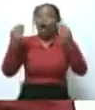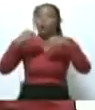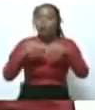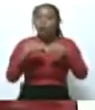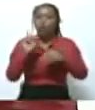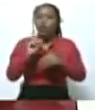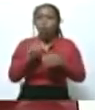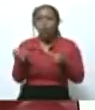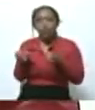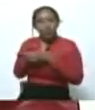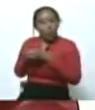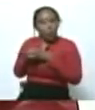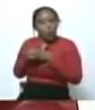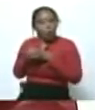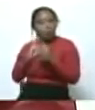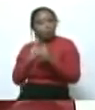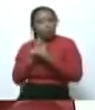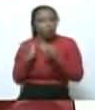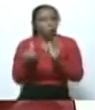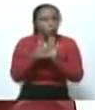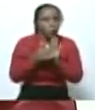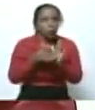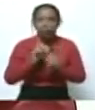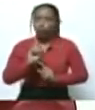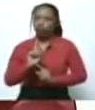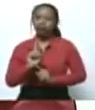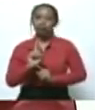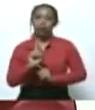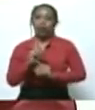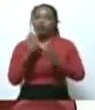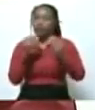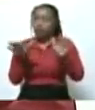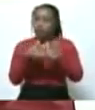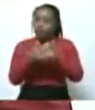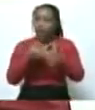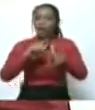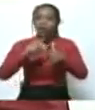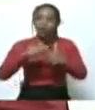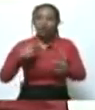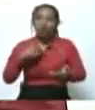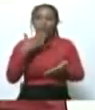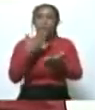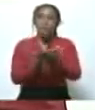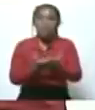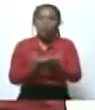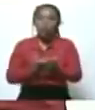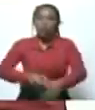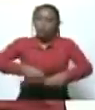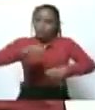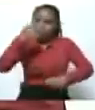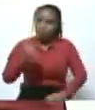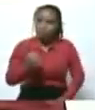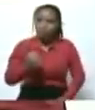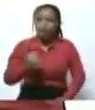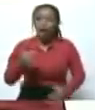grupito. Usted lo que está es limitado, muy limitado. Entonces yo les pido y les exijo, los compañeros de la UVC,